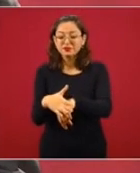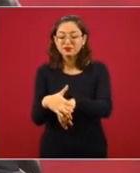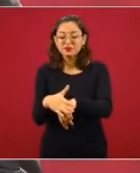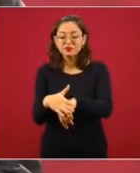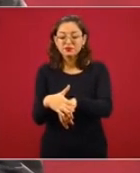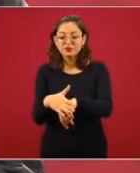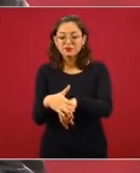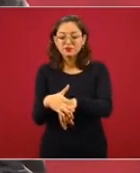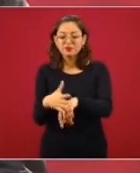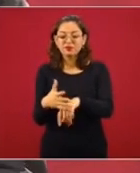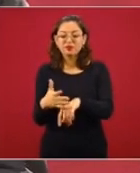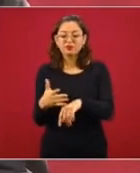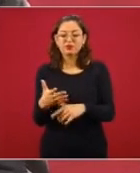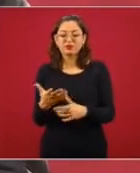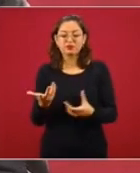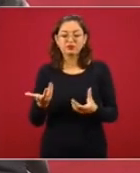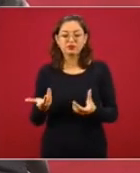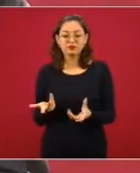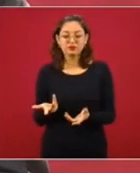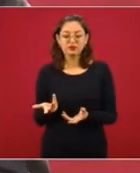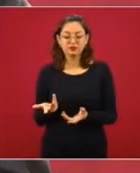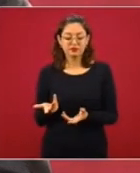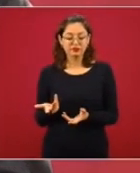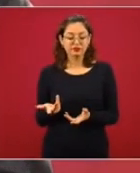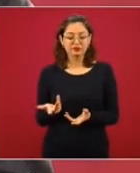sin vigilancia